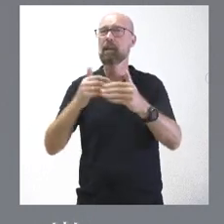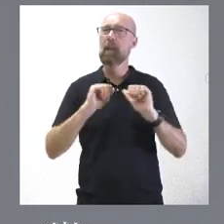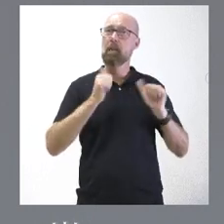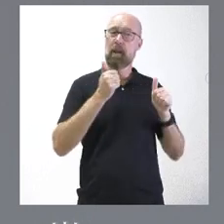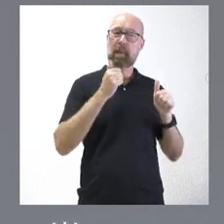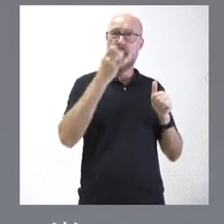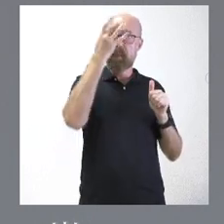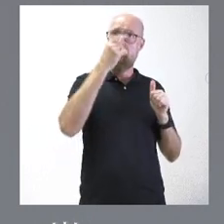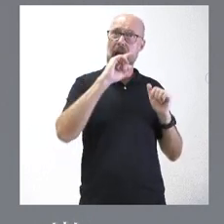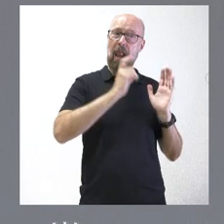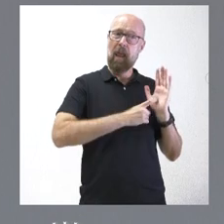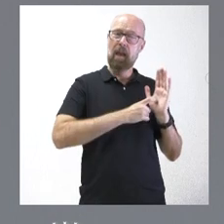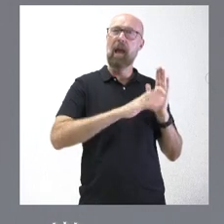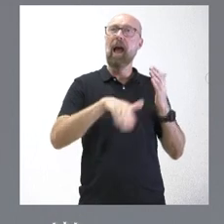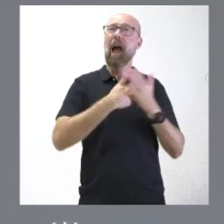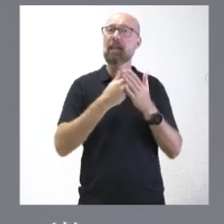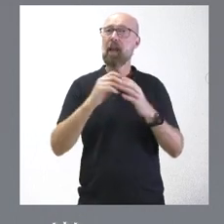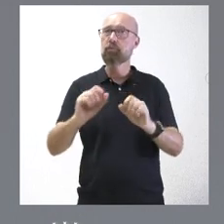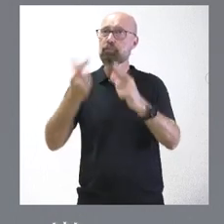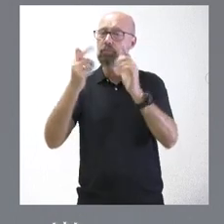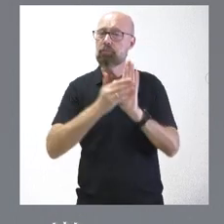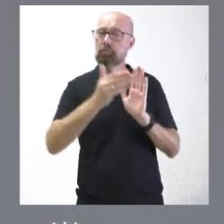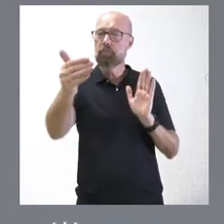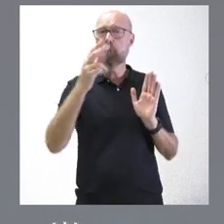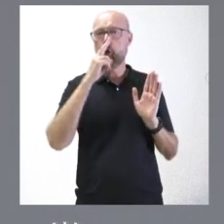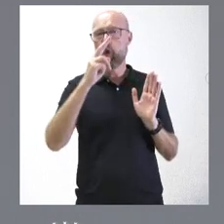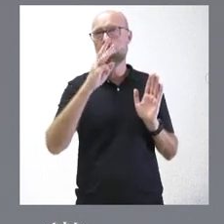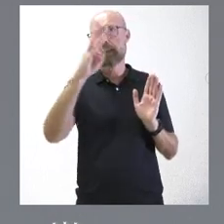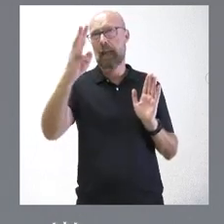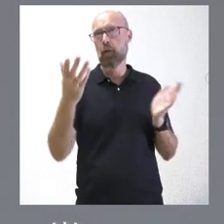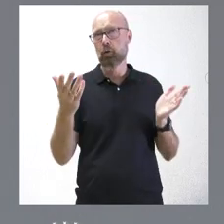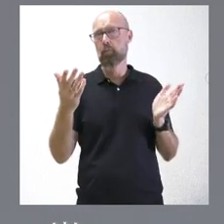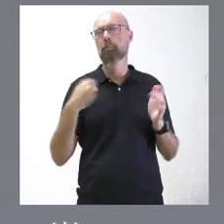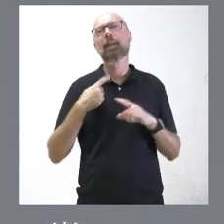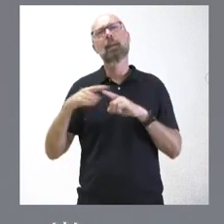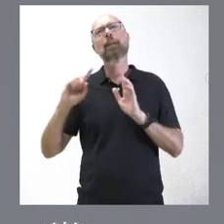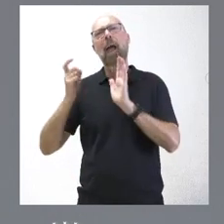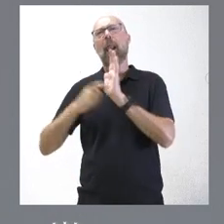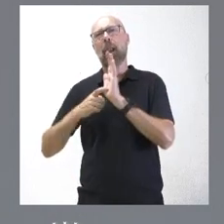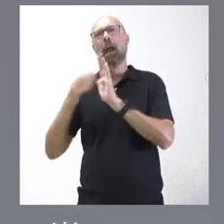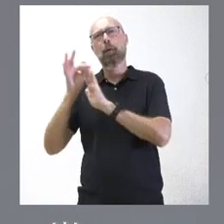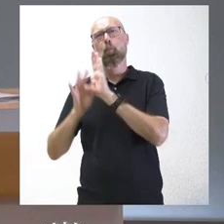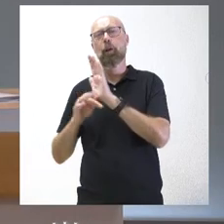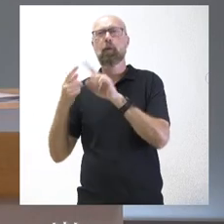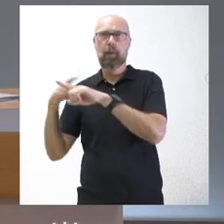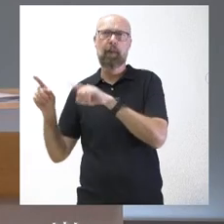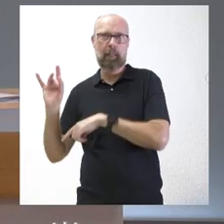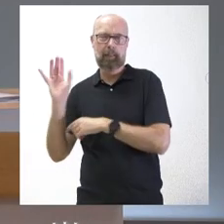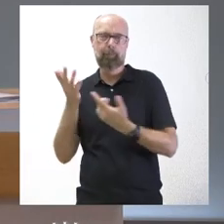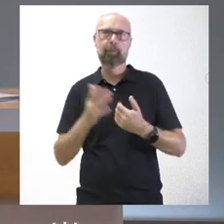de una ley salvando por supuesto la de la de los presupuestos que esas habitualmente consejero Van